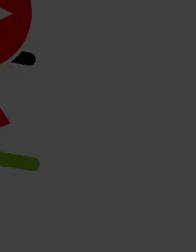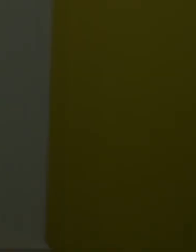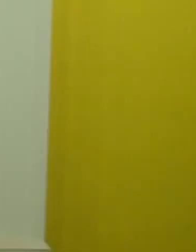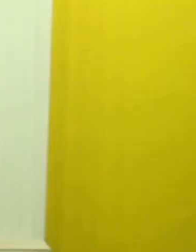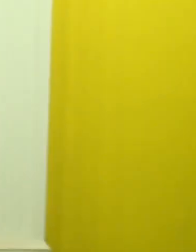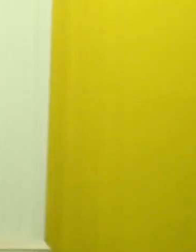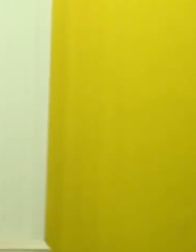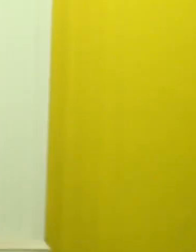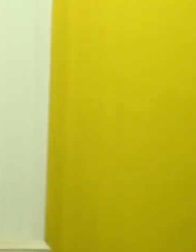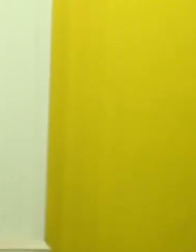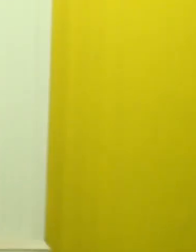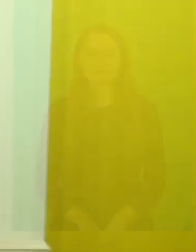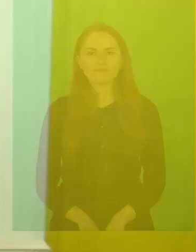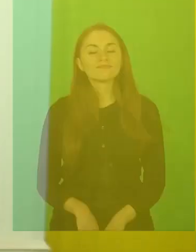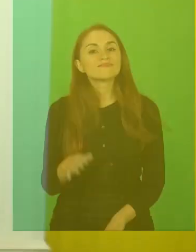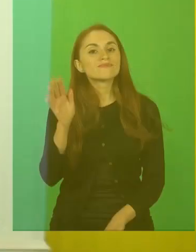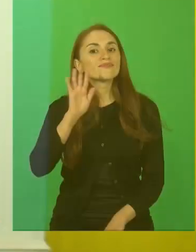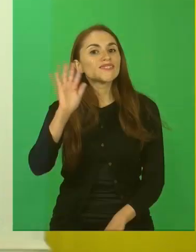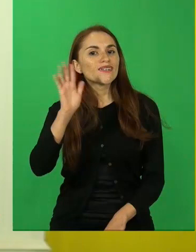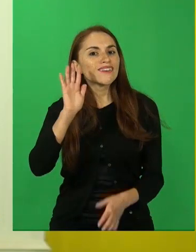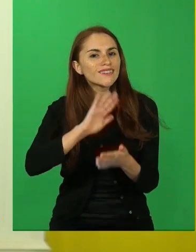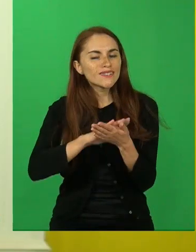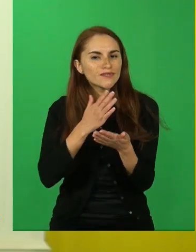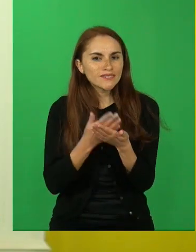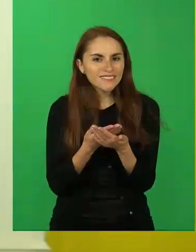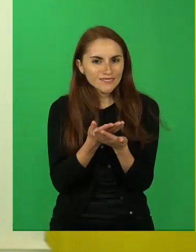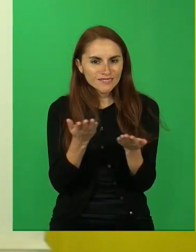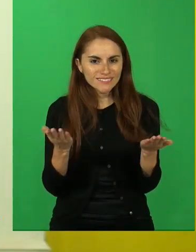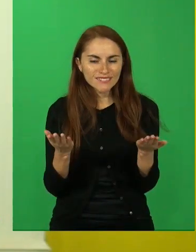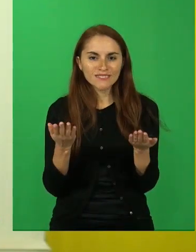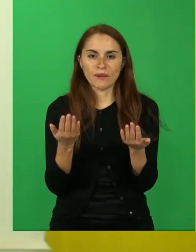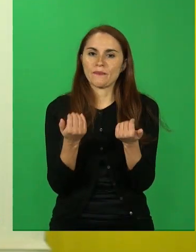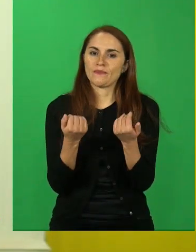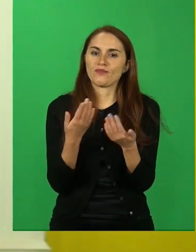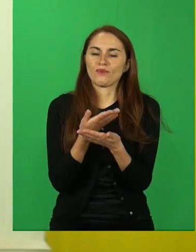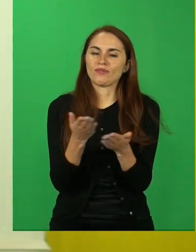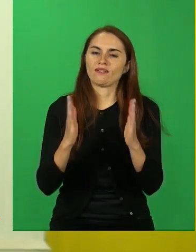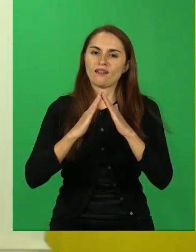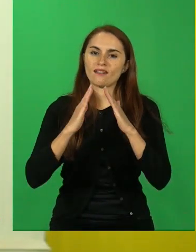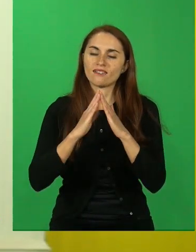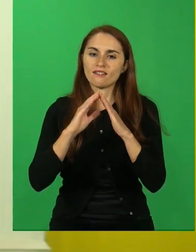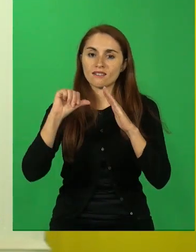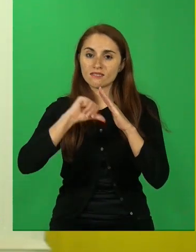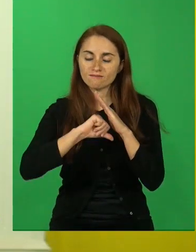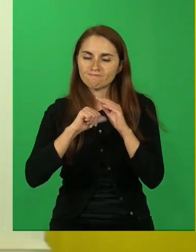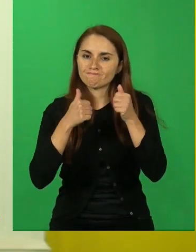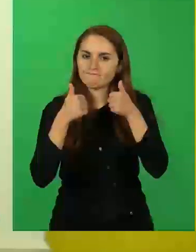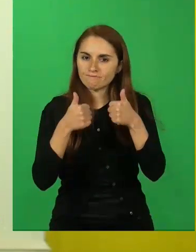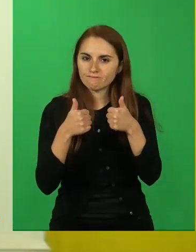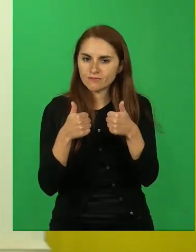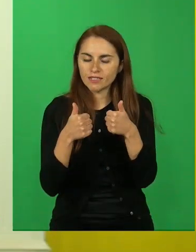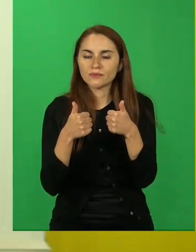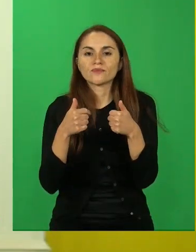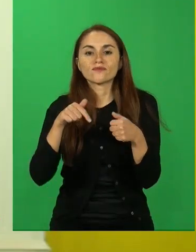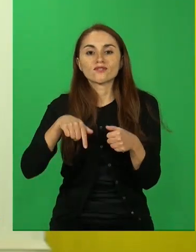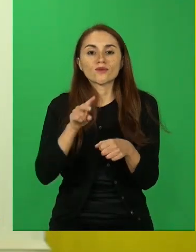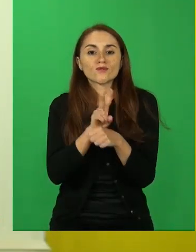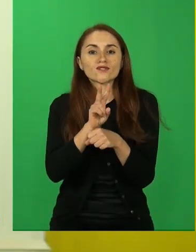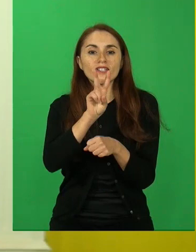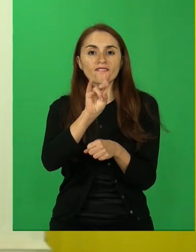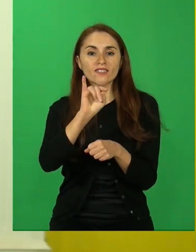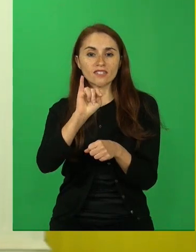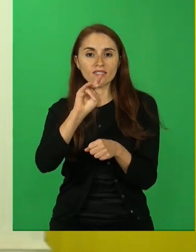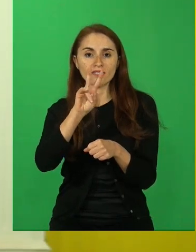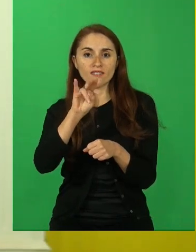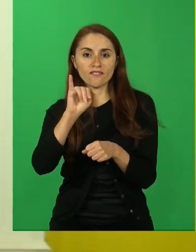Educa. Hola, ¿cómo están? Espero que se encuentren bien en casa. Soy la profesora Vivi del Liceo de Música